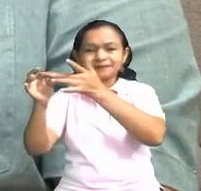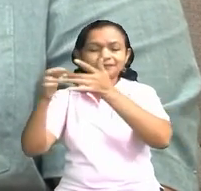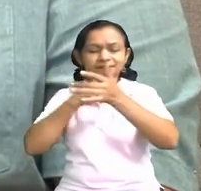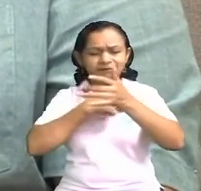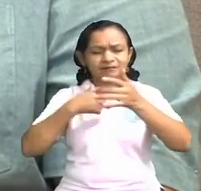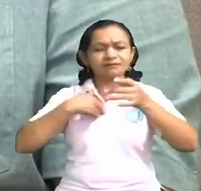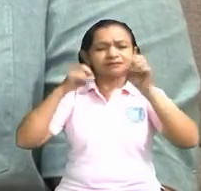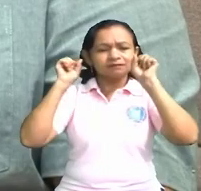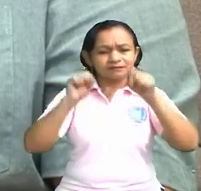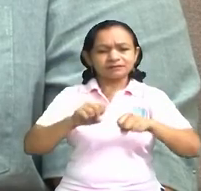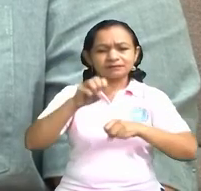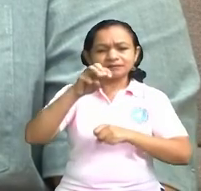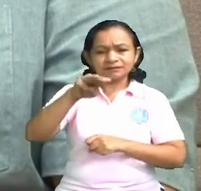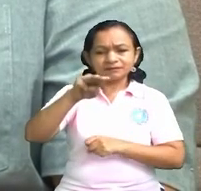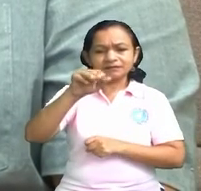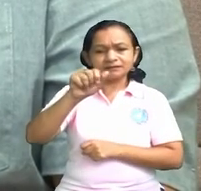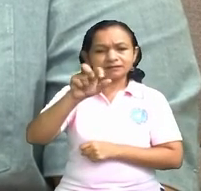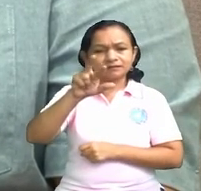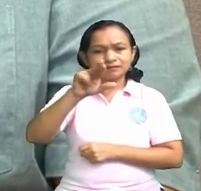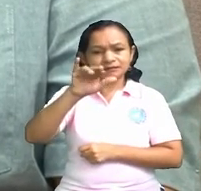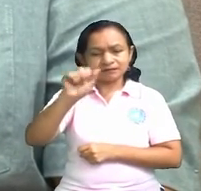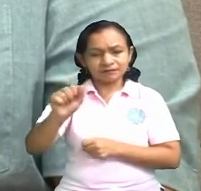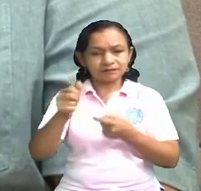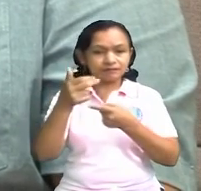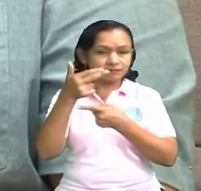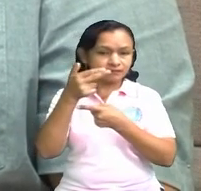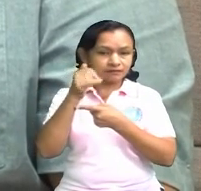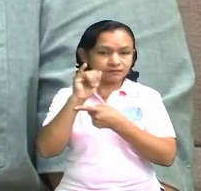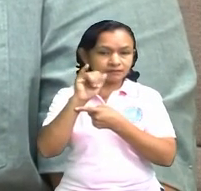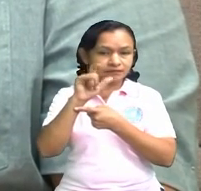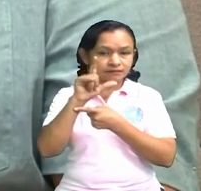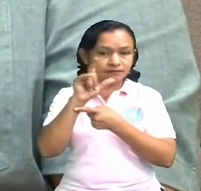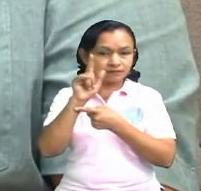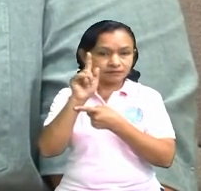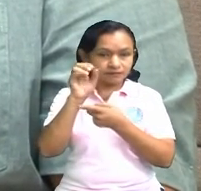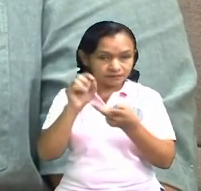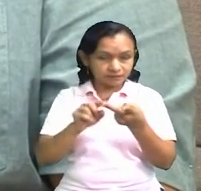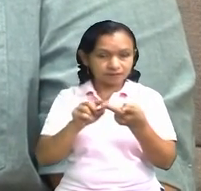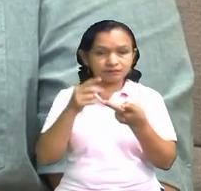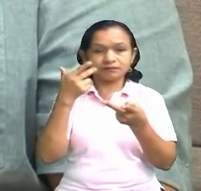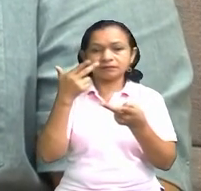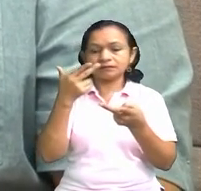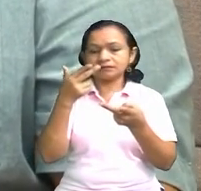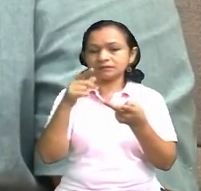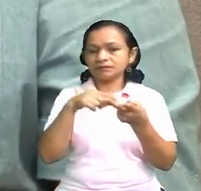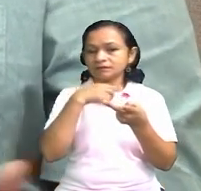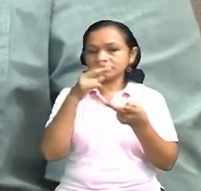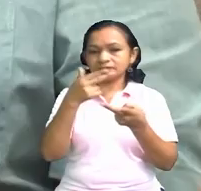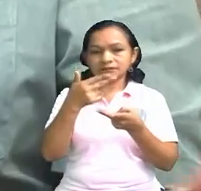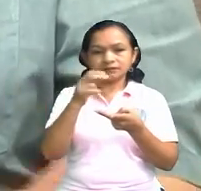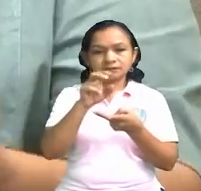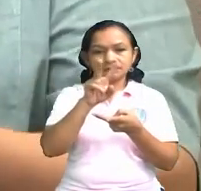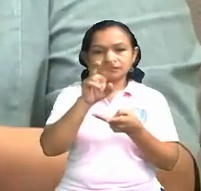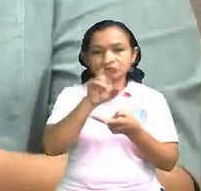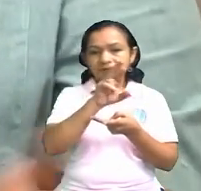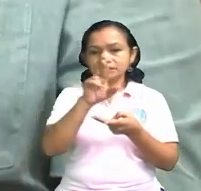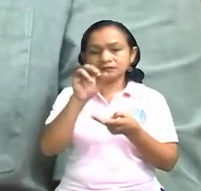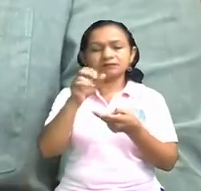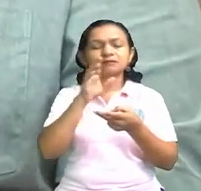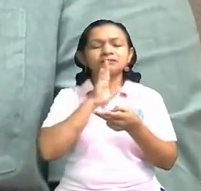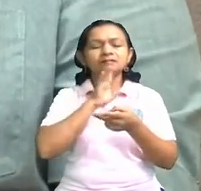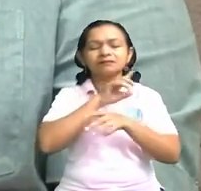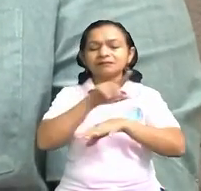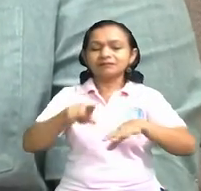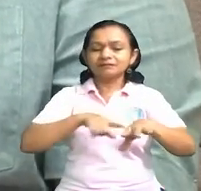hicieron posible. María Leticia Valle, la Chilito Cruz y Cleve Chaverri. En fin, aquí